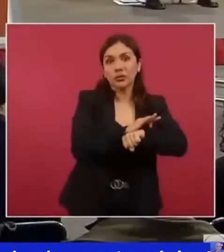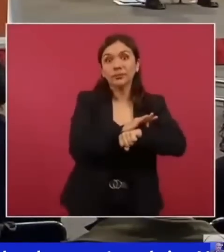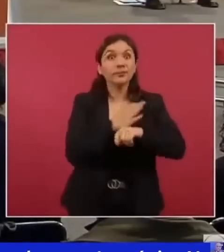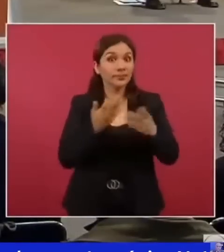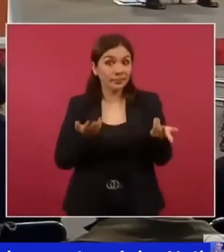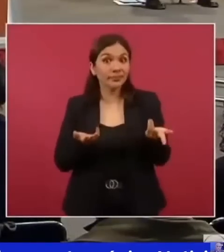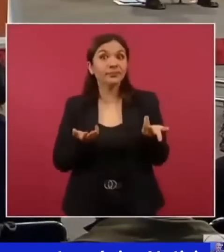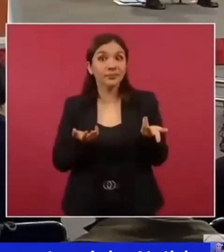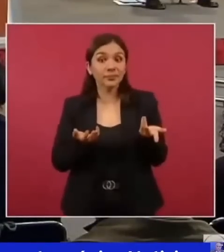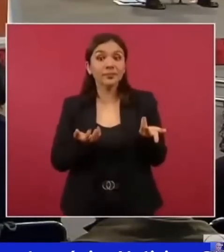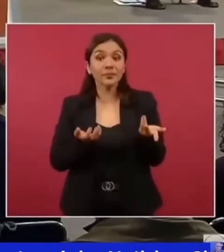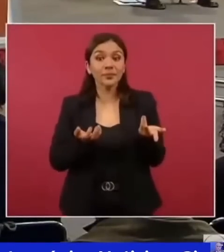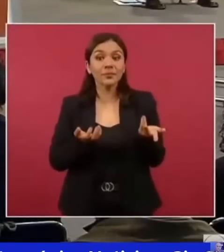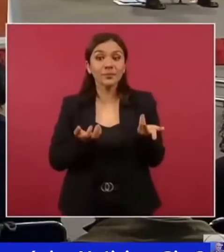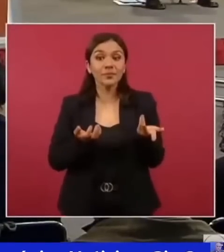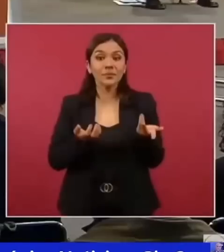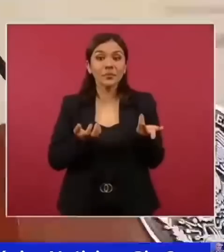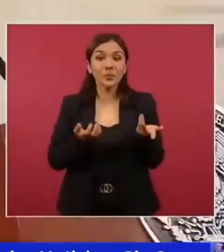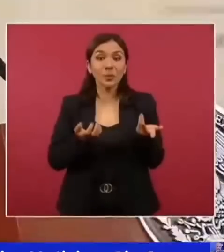y